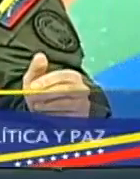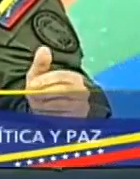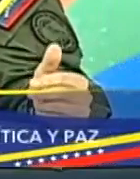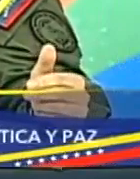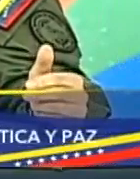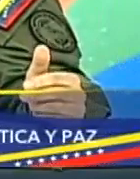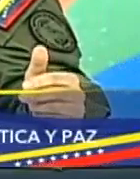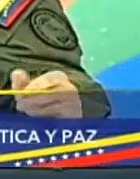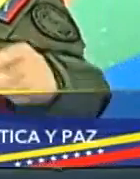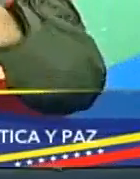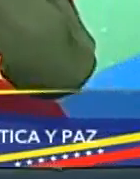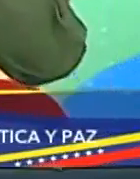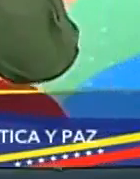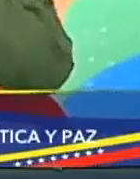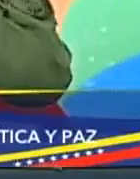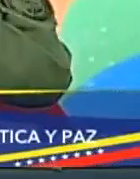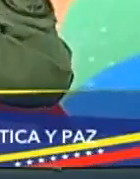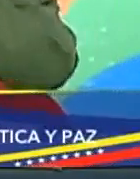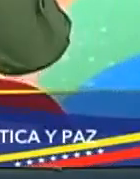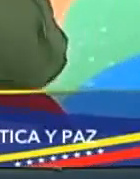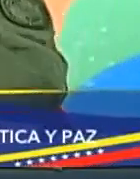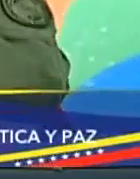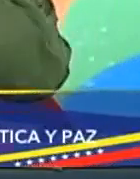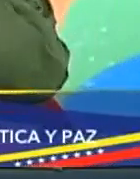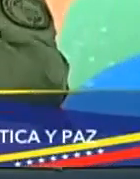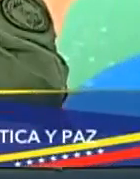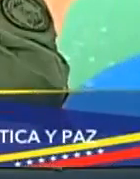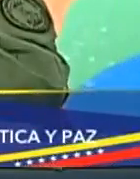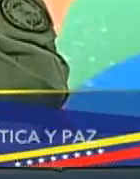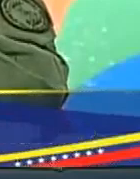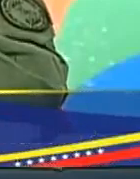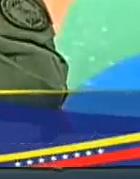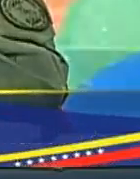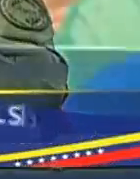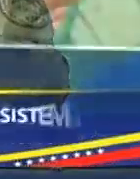cosa lo que hemos hecho nosotros en construcción de poder popular